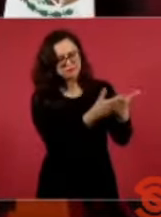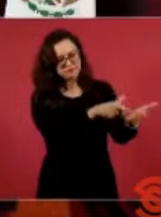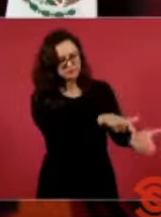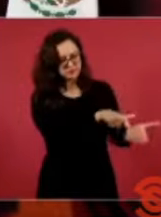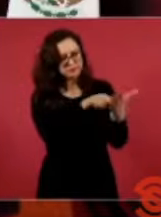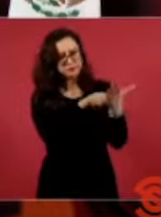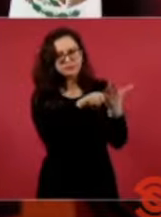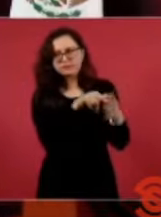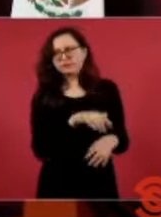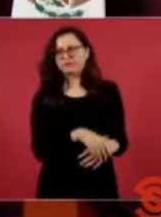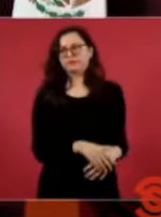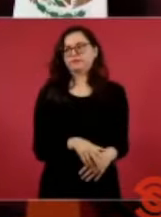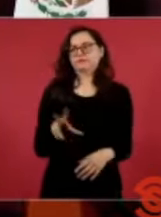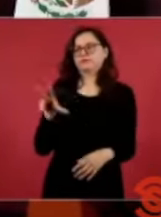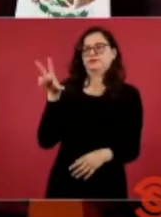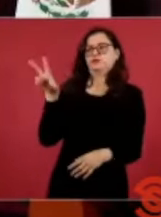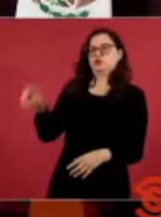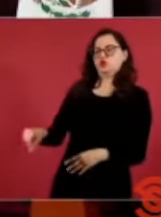los consejeros.